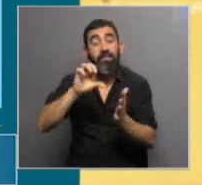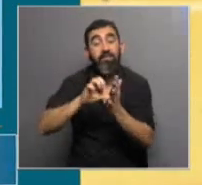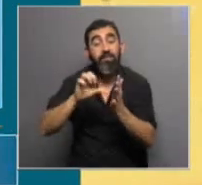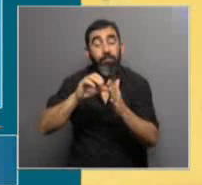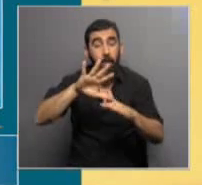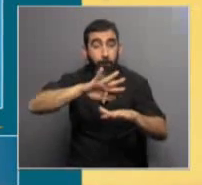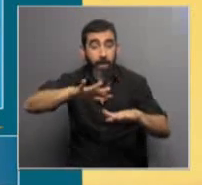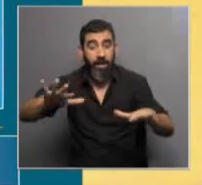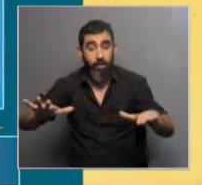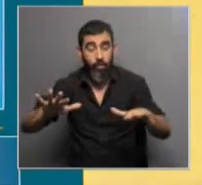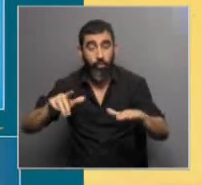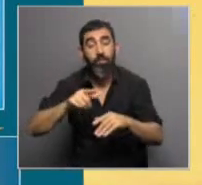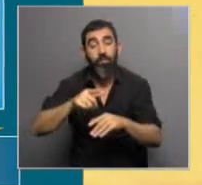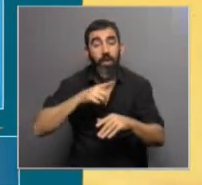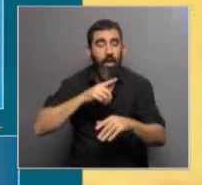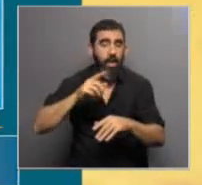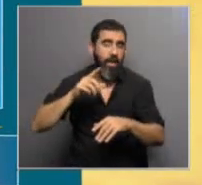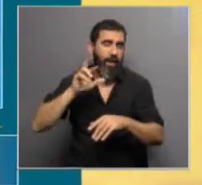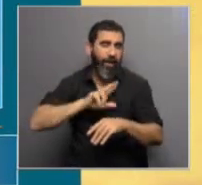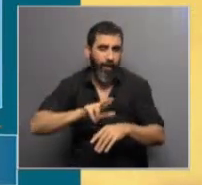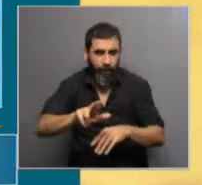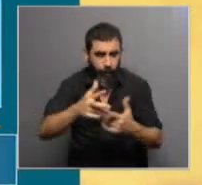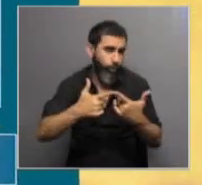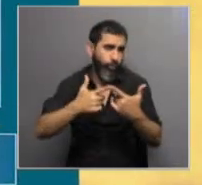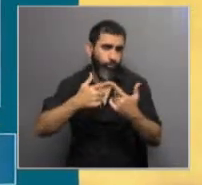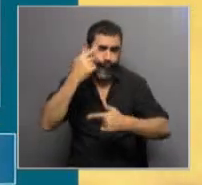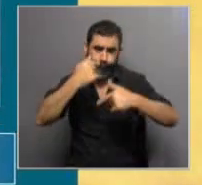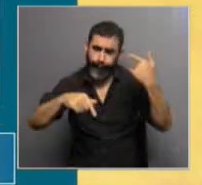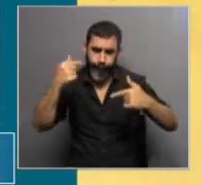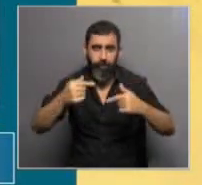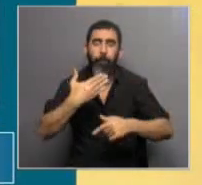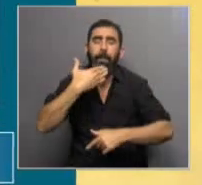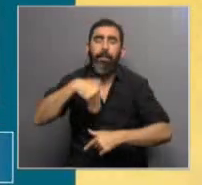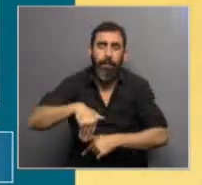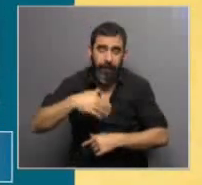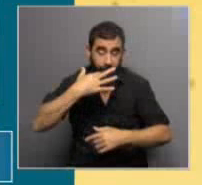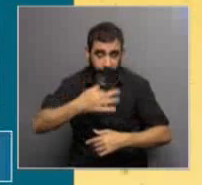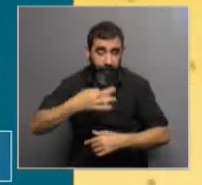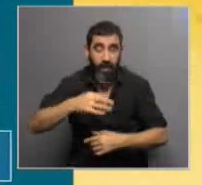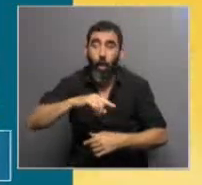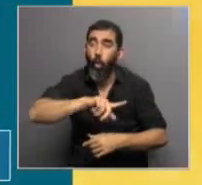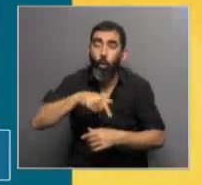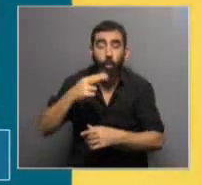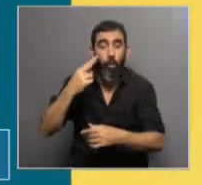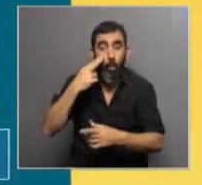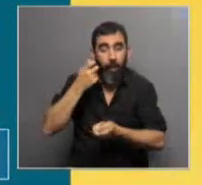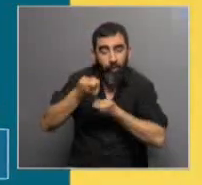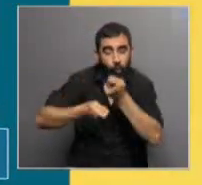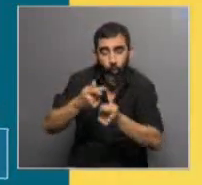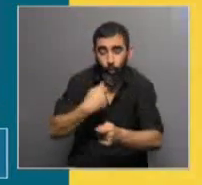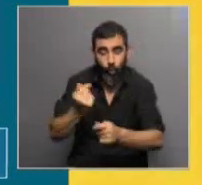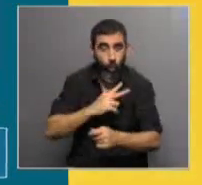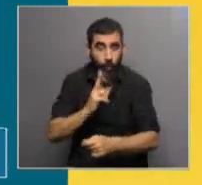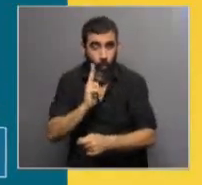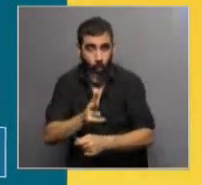transportándose por ríos este eso es muy importante para poder entender donde estamos interfiriendo con ese sistema más